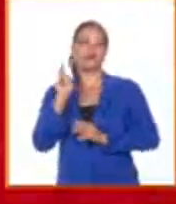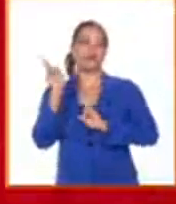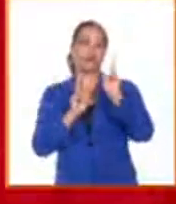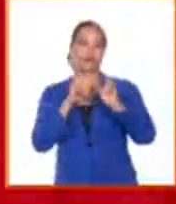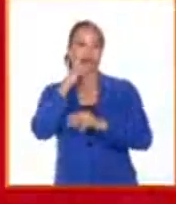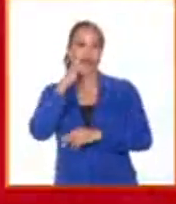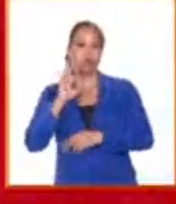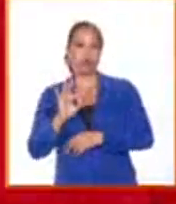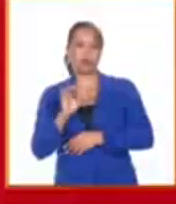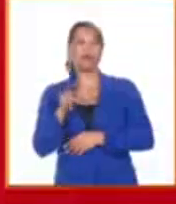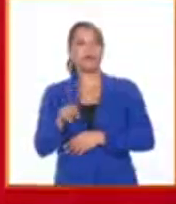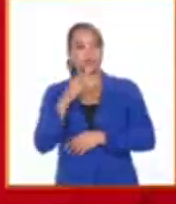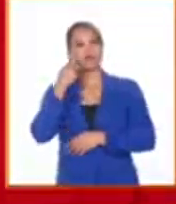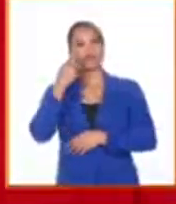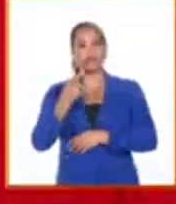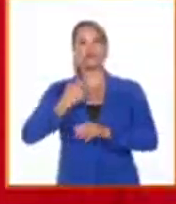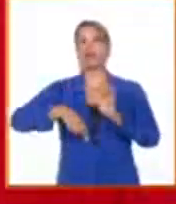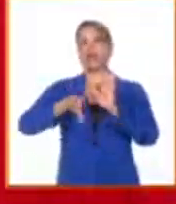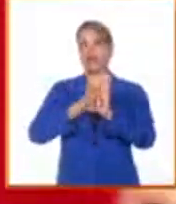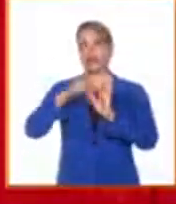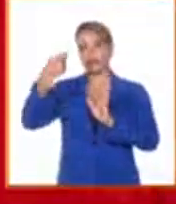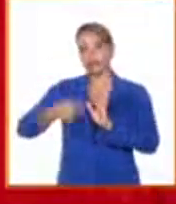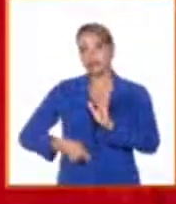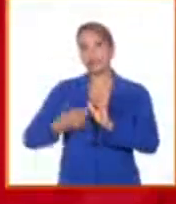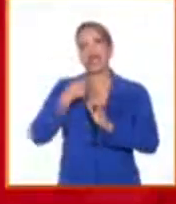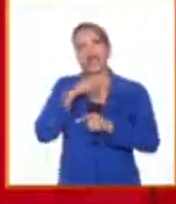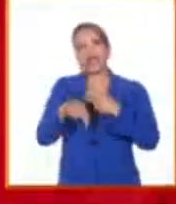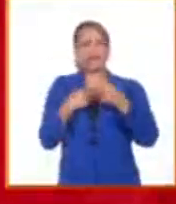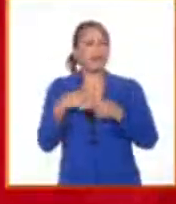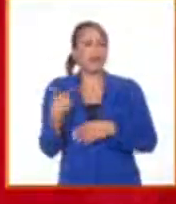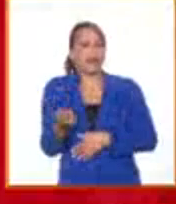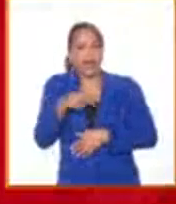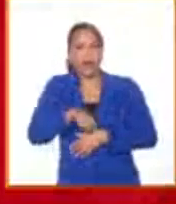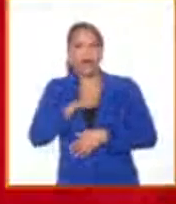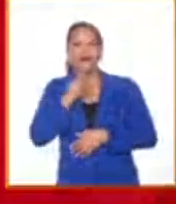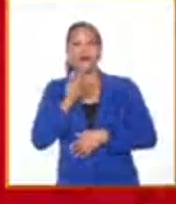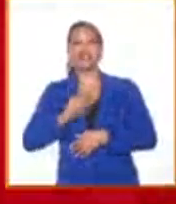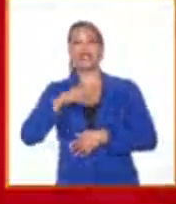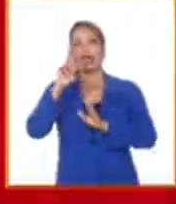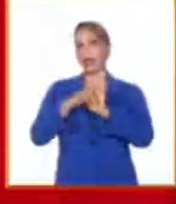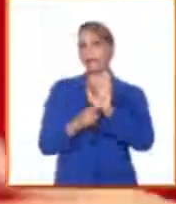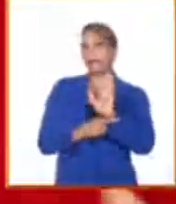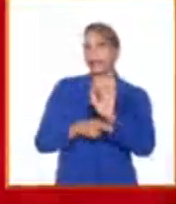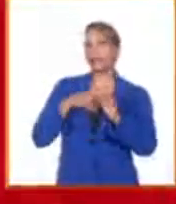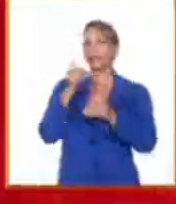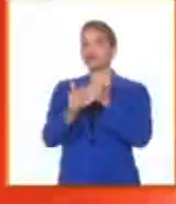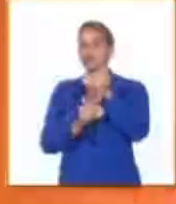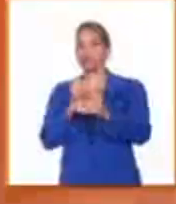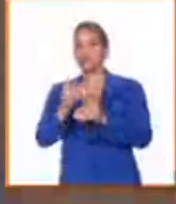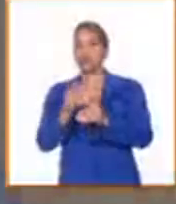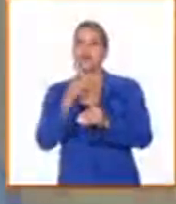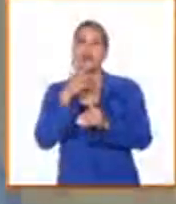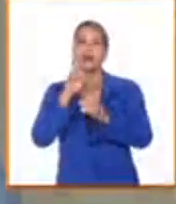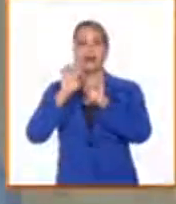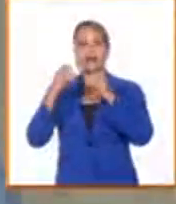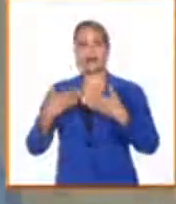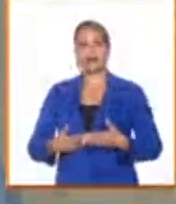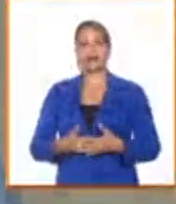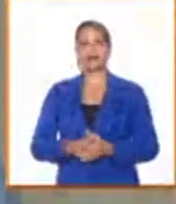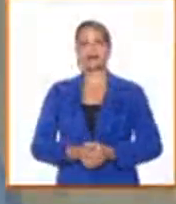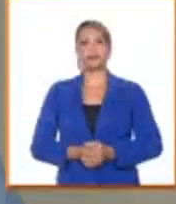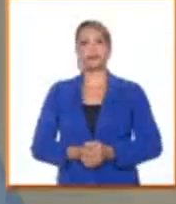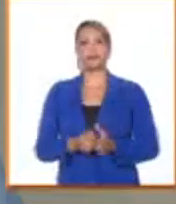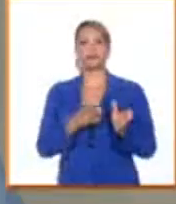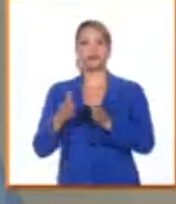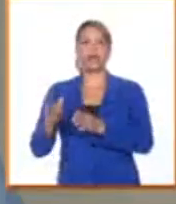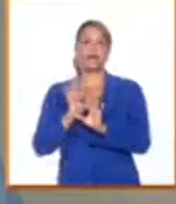se reconoce, existe, está ahí. Ah, bueno, ahora lo que hay que hacer son reglamentos y procedimientos que hagan eso más ético. Y la especificidad que